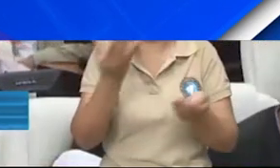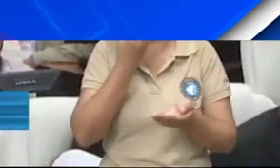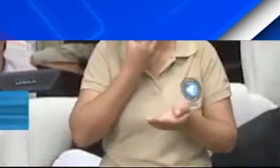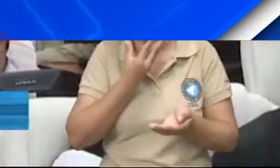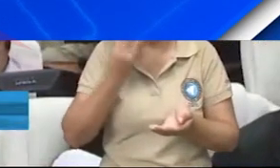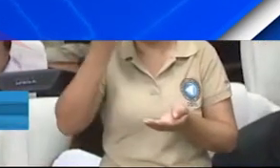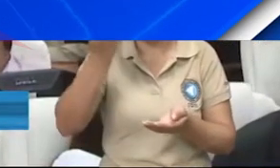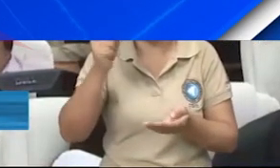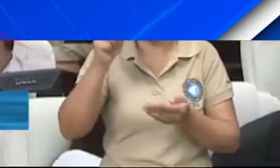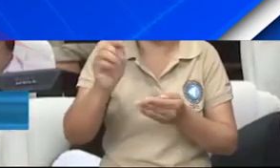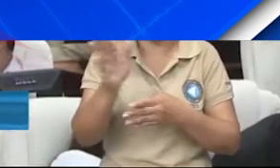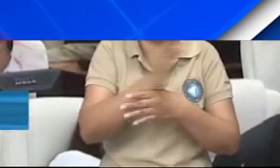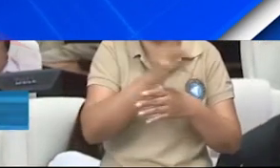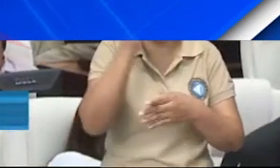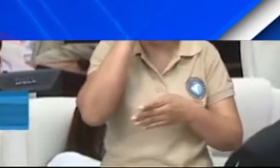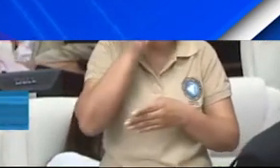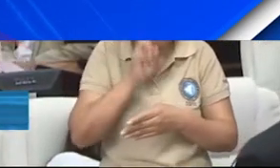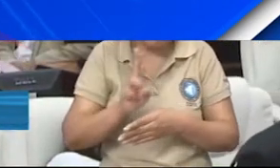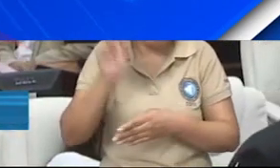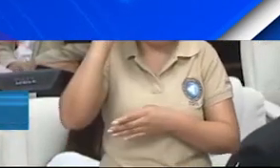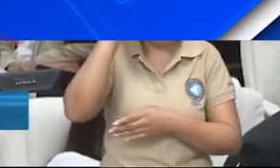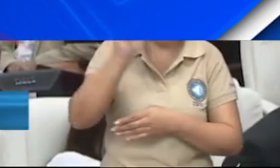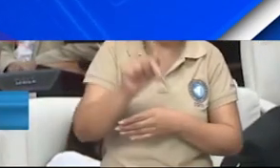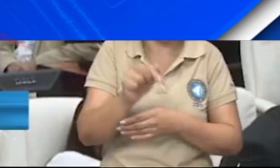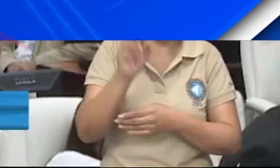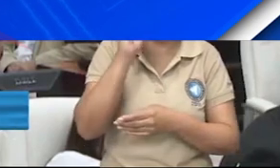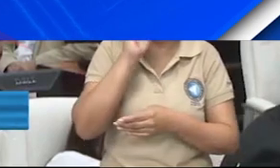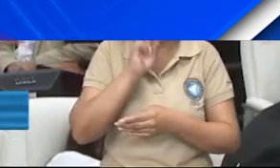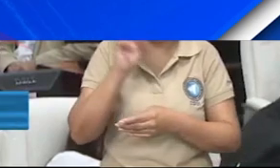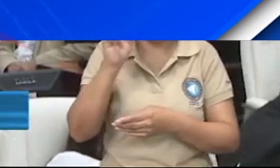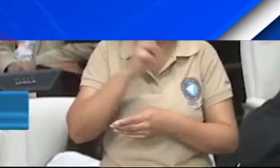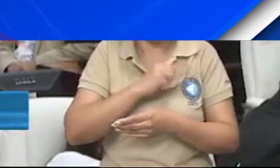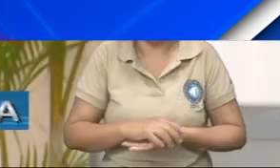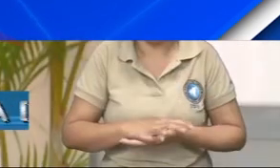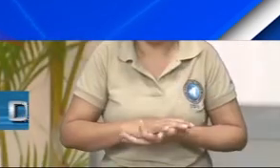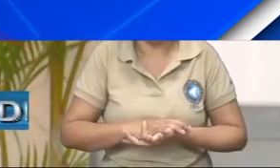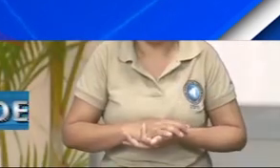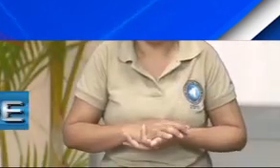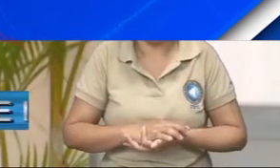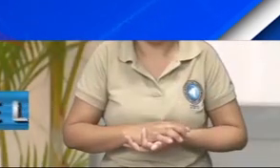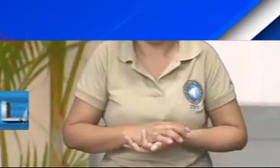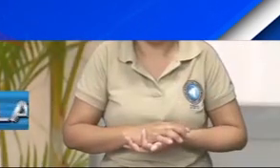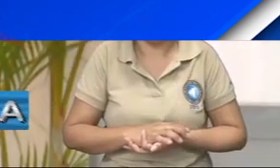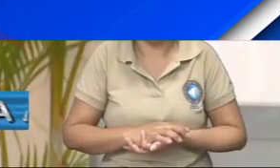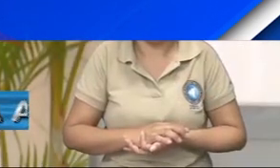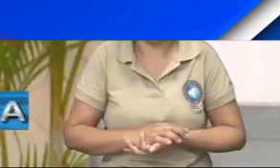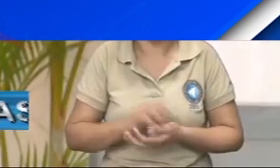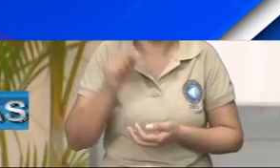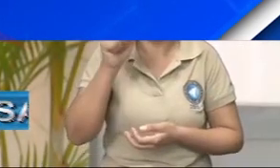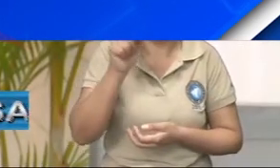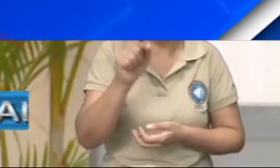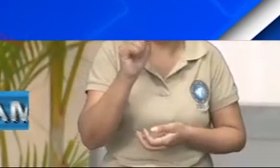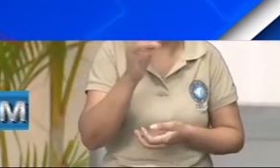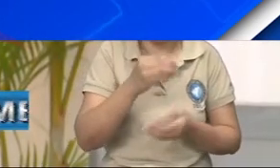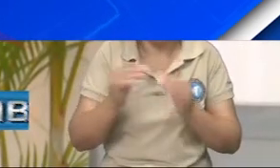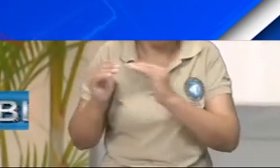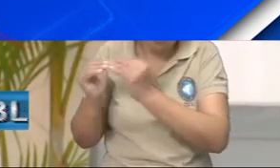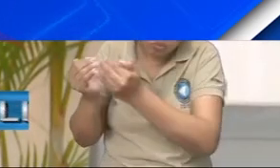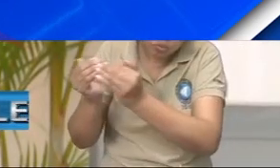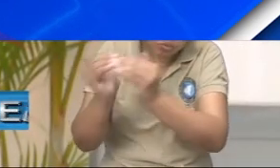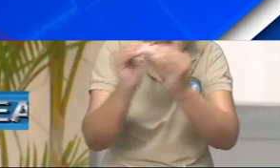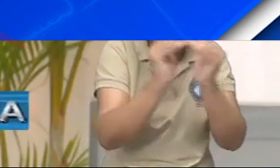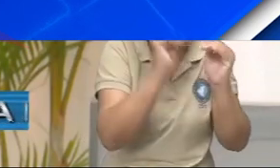reconocidos como comunidades, sino que se les ha respetado sus derechos. Nuestras comunidades nunca